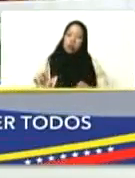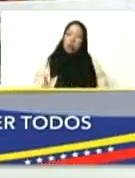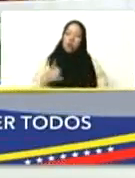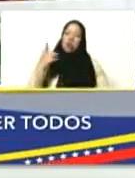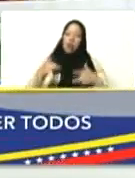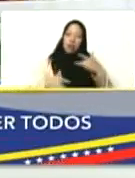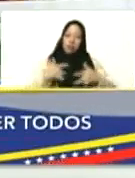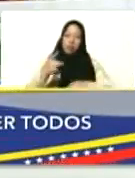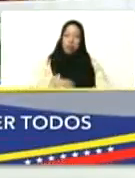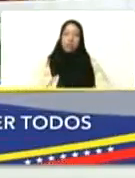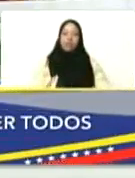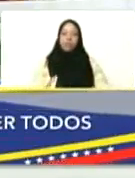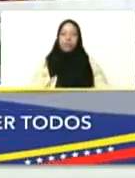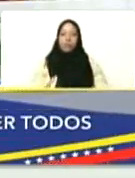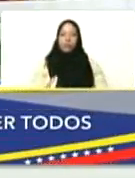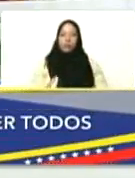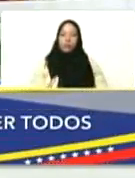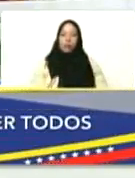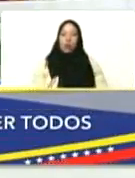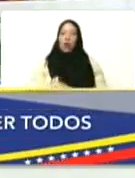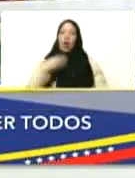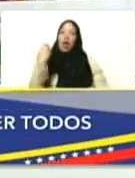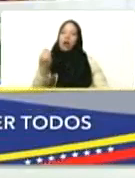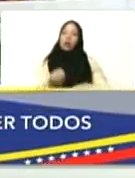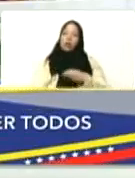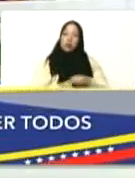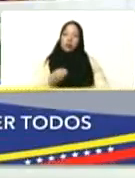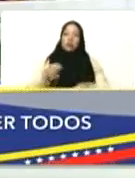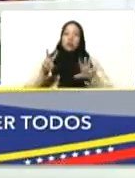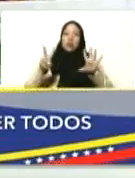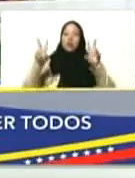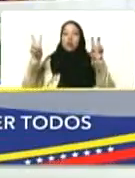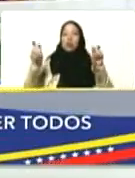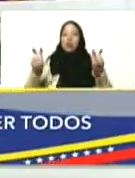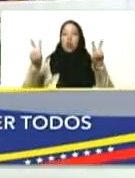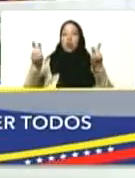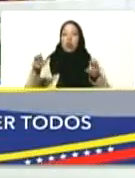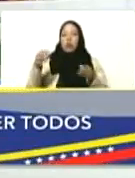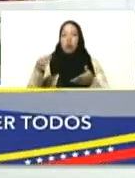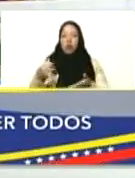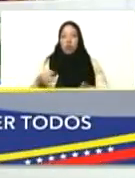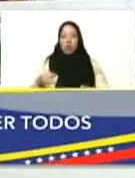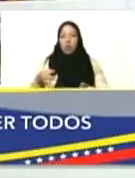acción. La creación de 7 nuevos CAFIM,